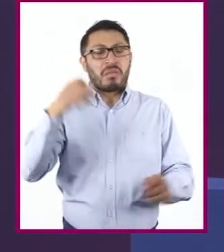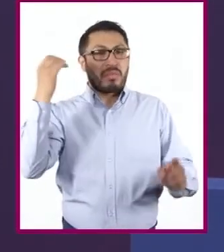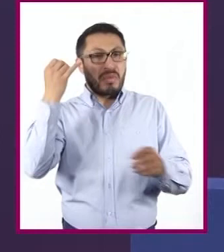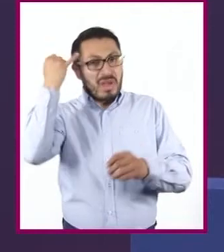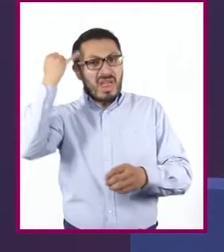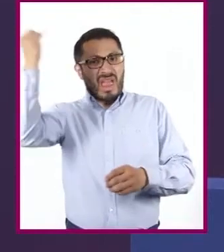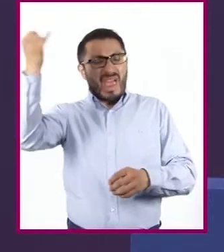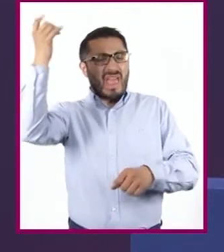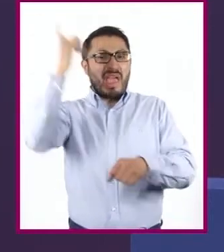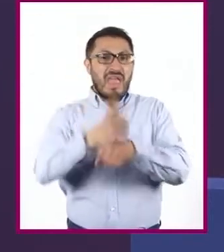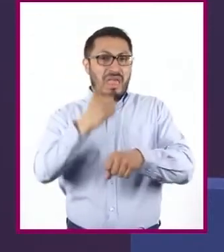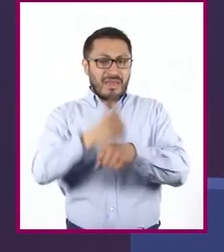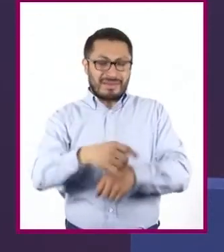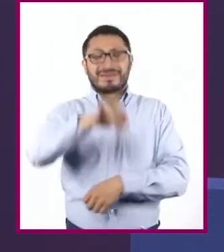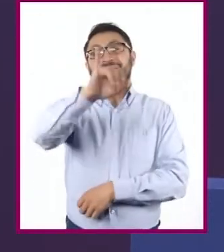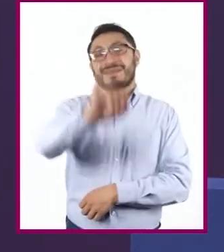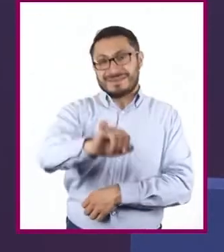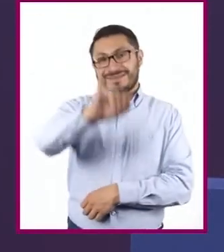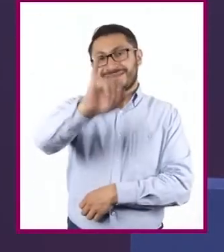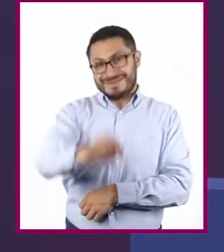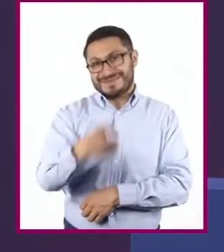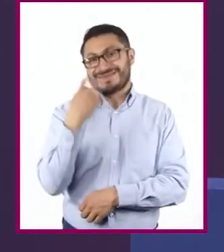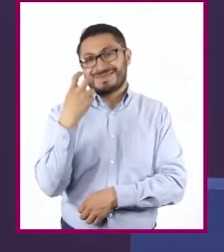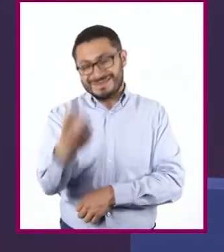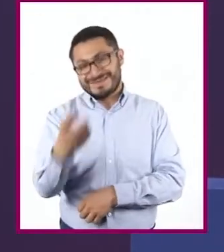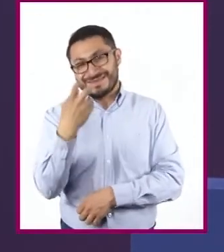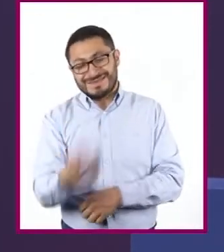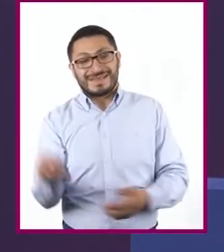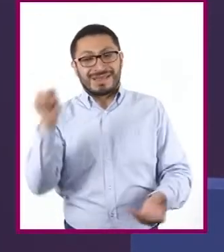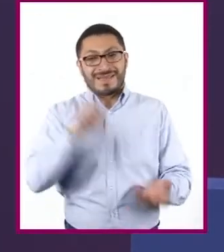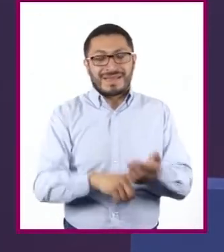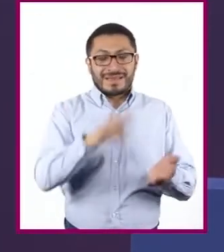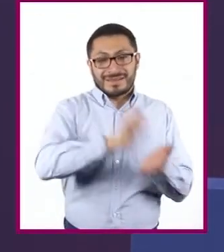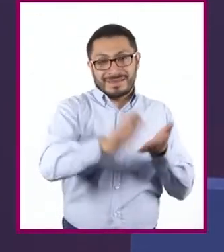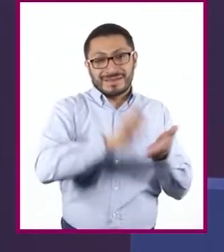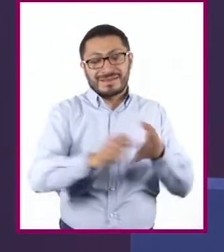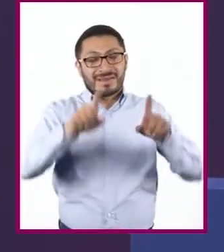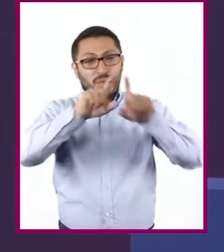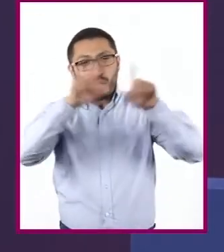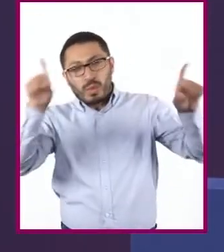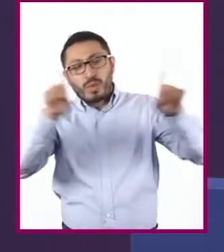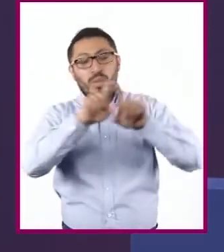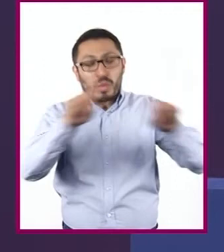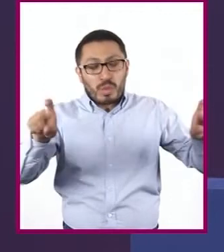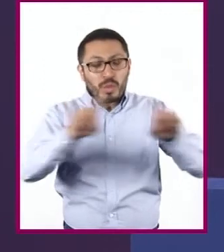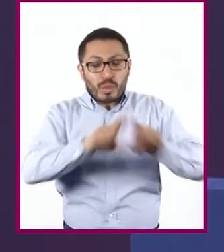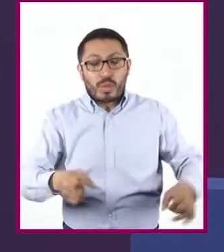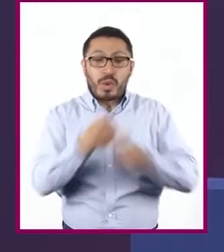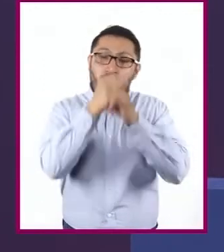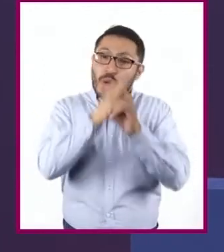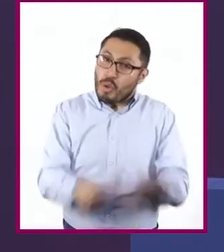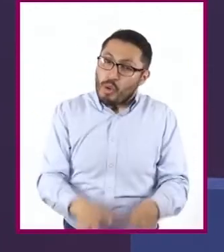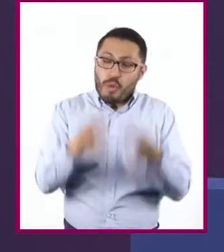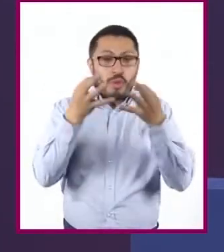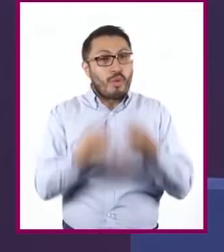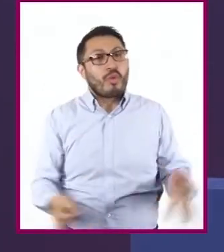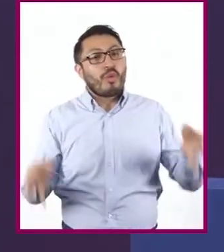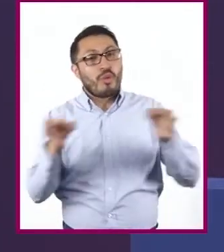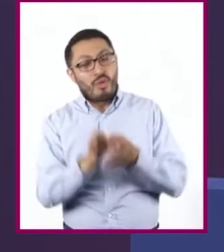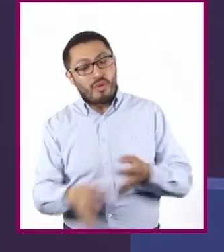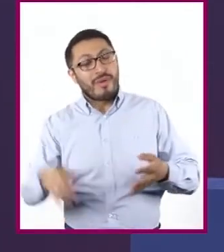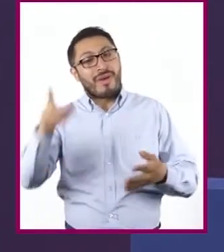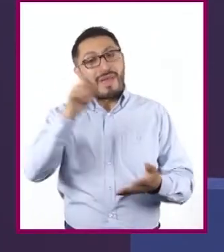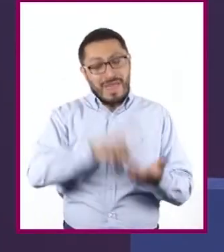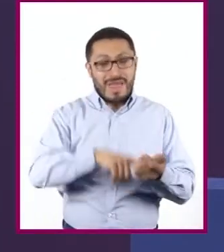principales? Así es, son las partes del texto que contienen los datos más relevantes, aquellos que tienen